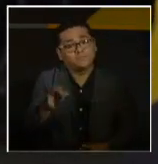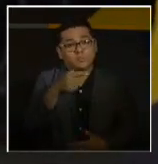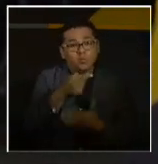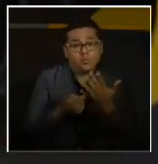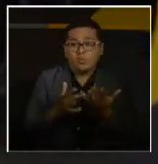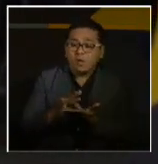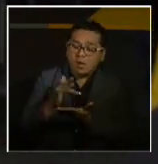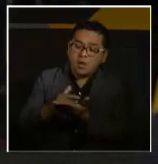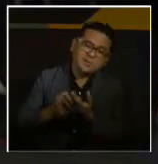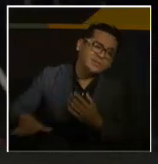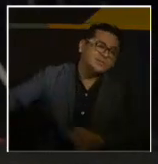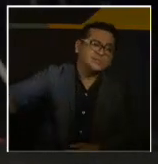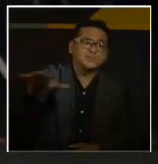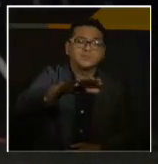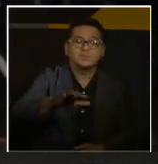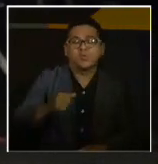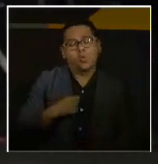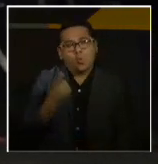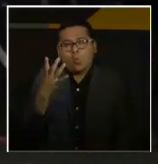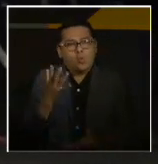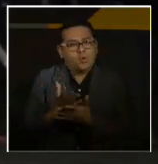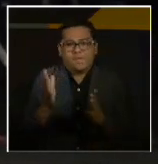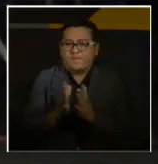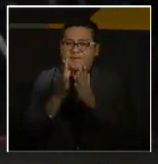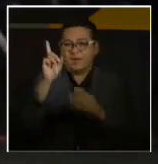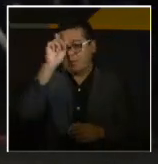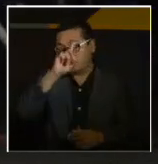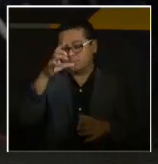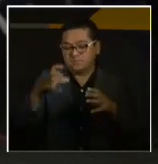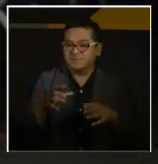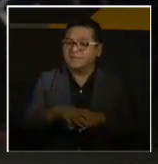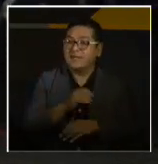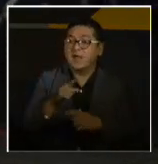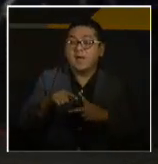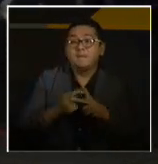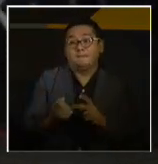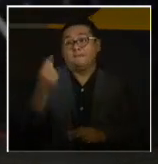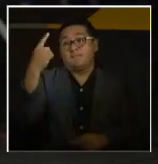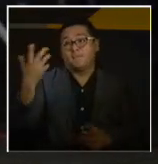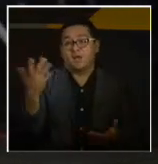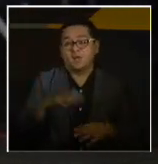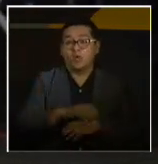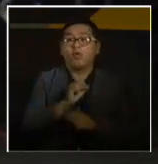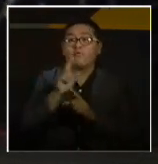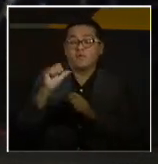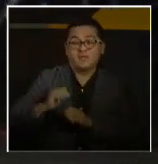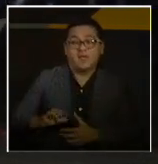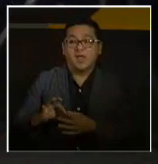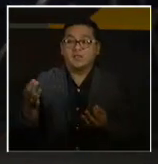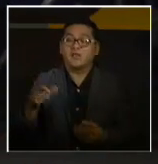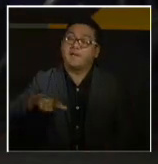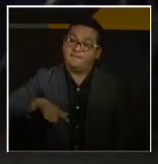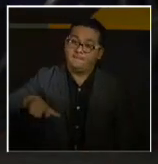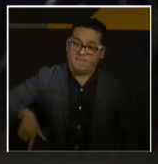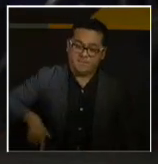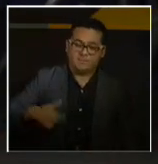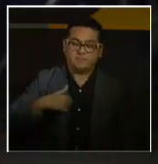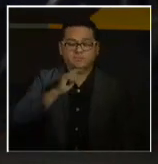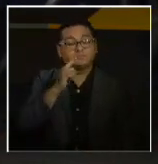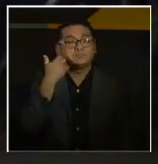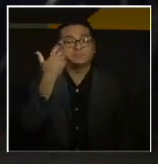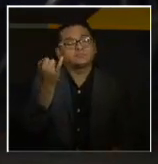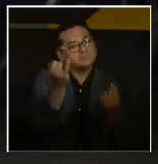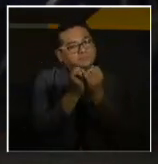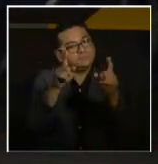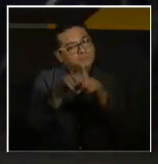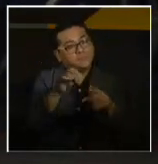con todo su apoyo, no solamente en la participación en el Consejo Ciudadano, que va a ser la primera acción oficial que voy a realizar en mi gobierno, sino